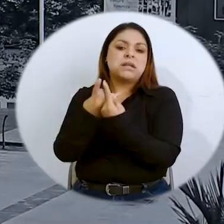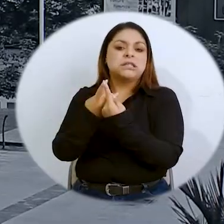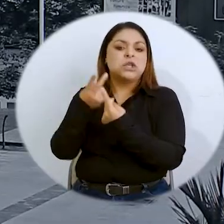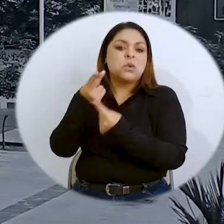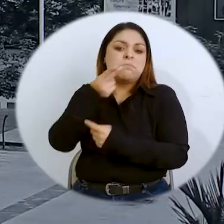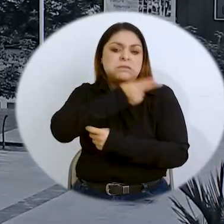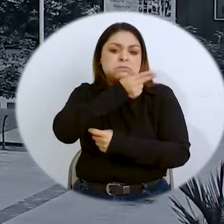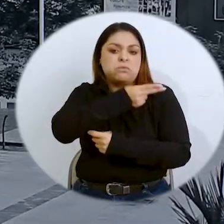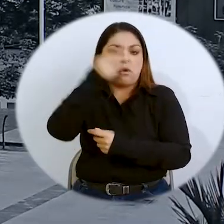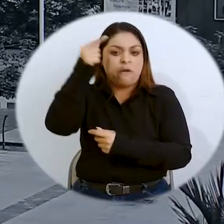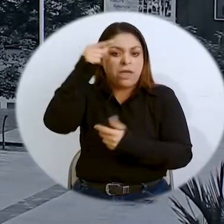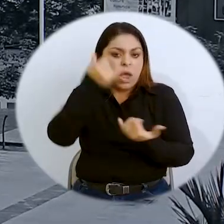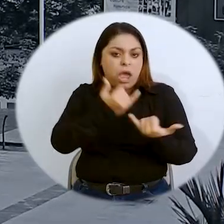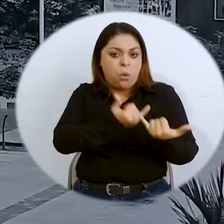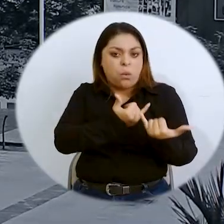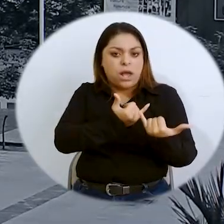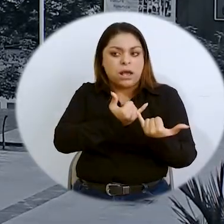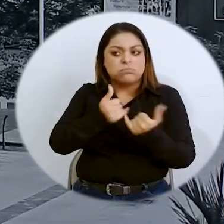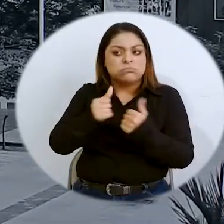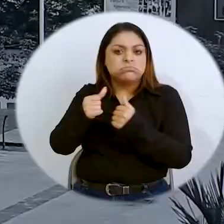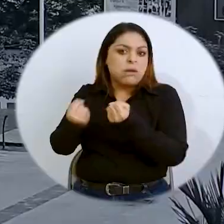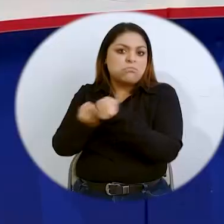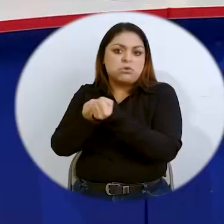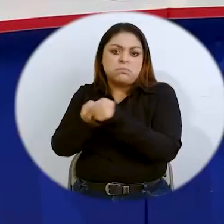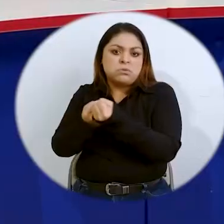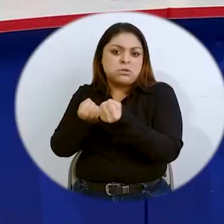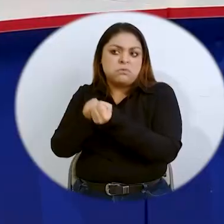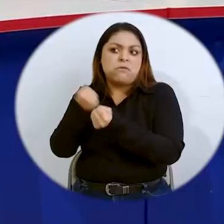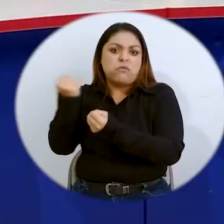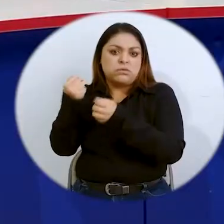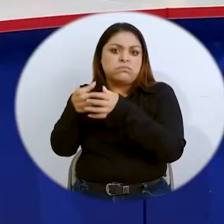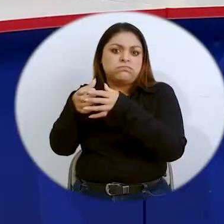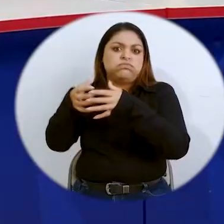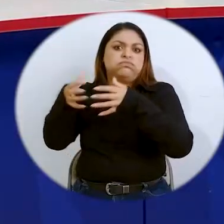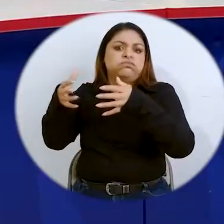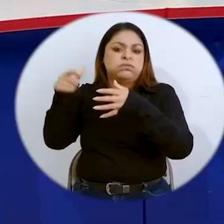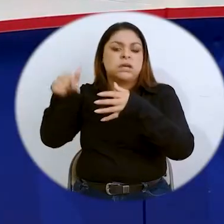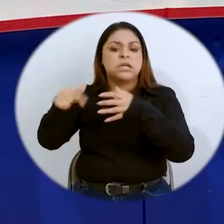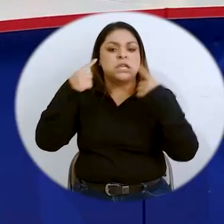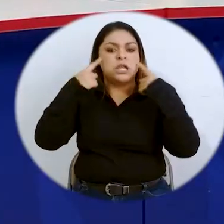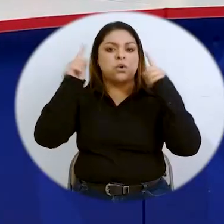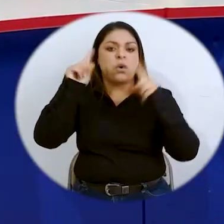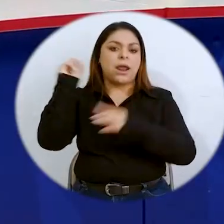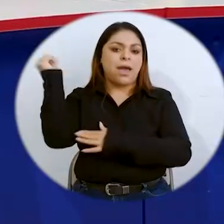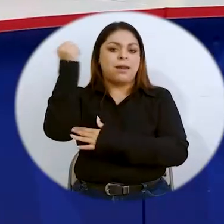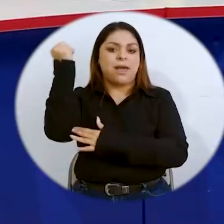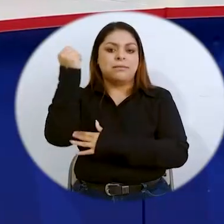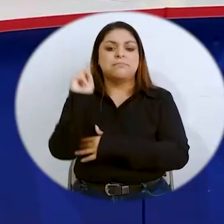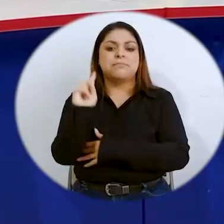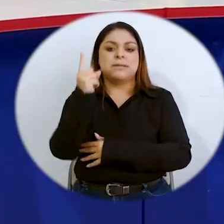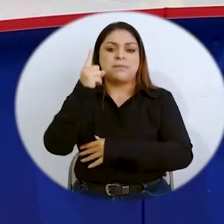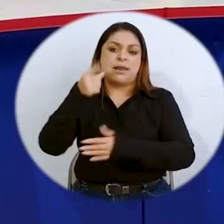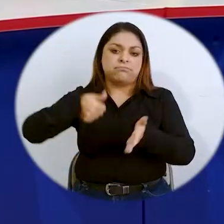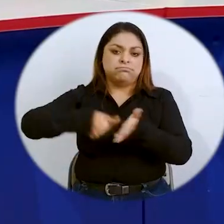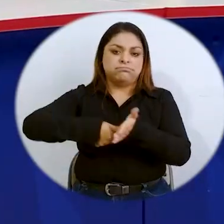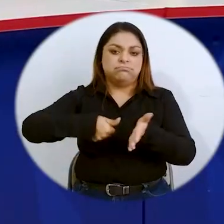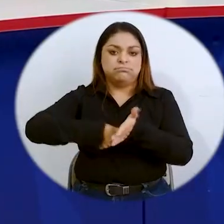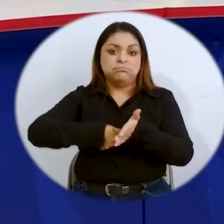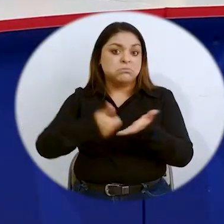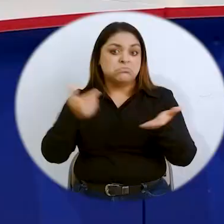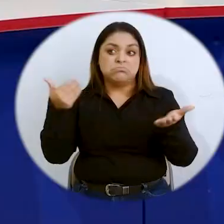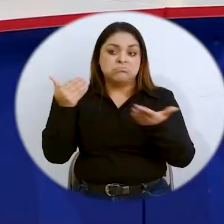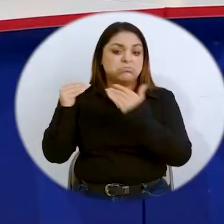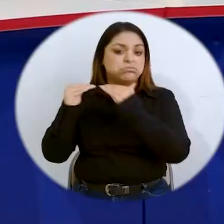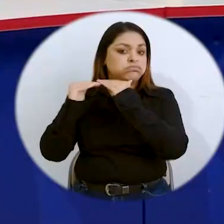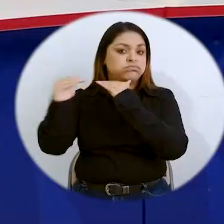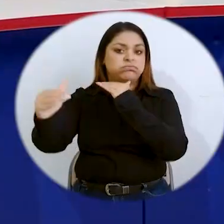continuidad, mantuvo pues un apoyo muy fuerte, logra ganar en primera ronda de manera muy holgada, algo que no